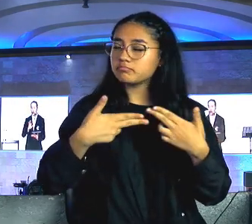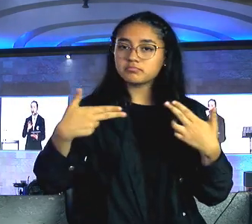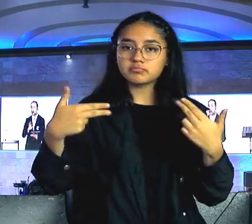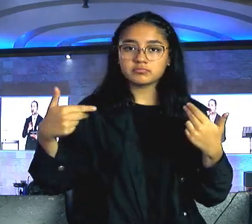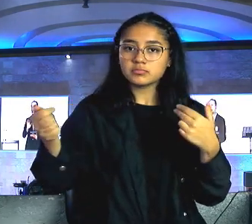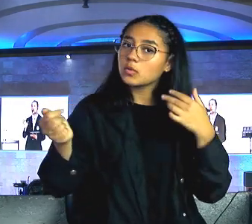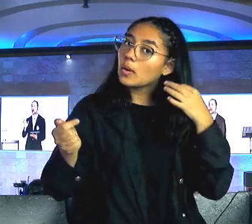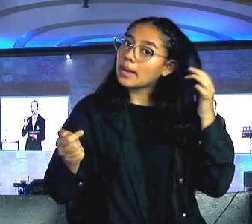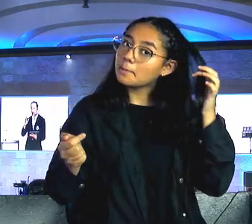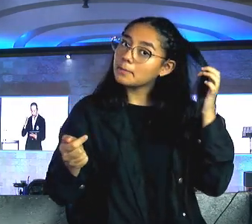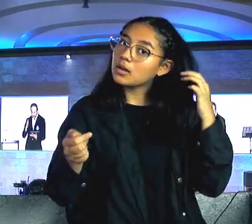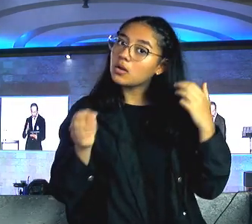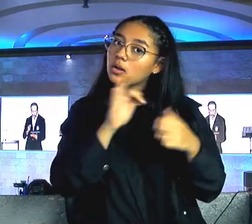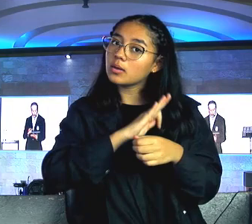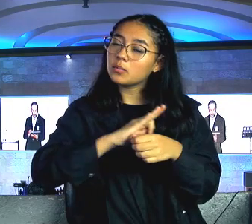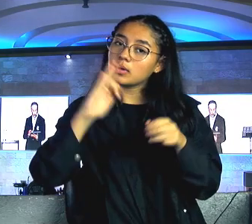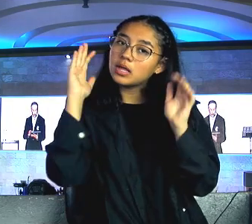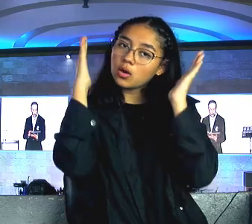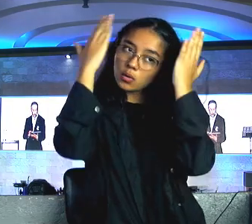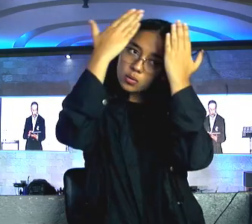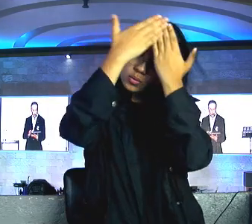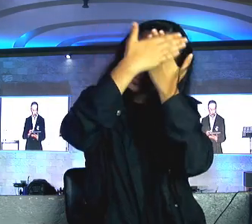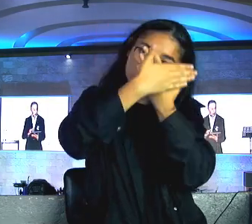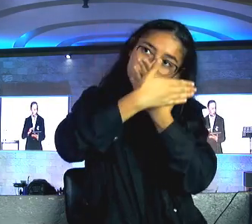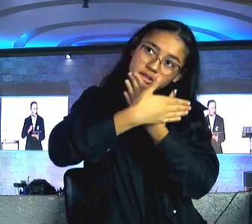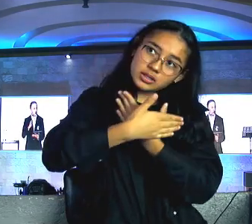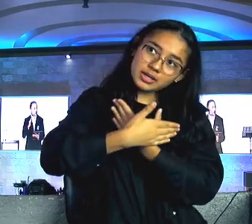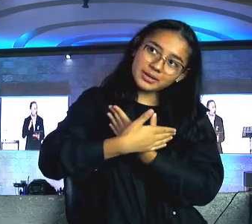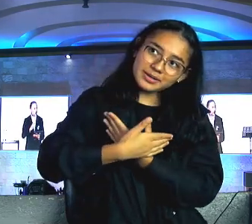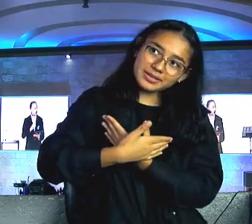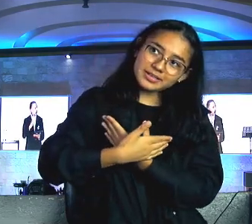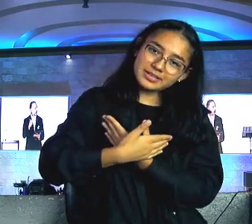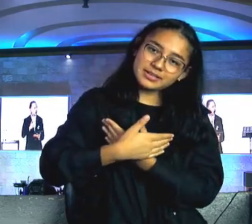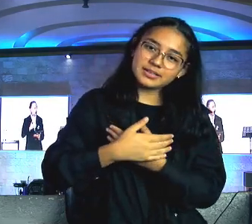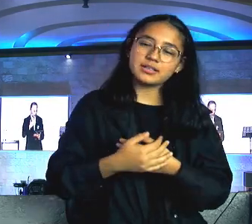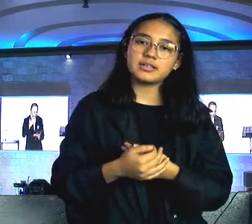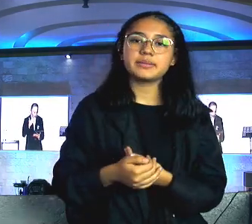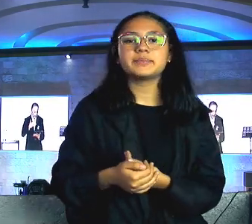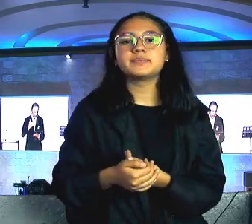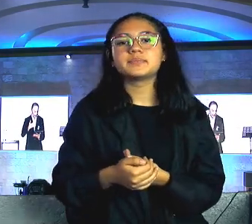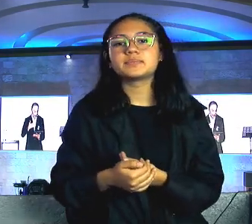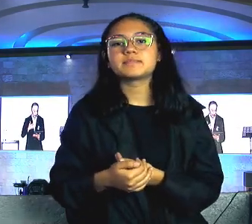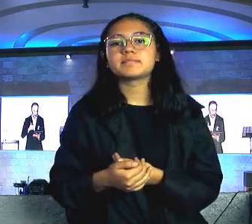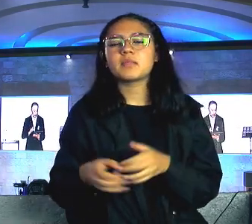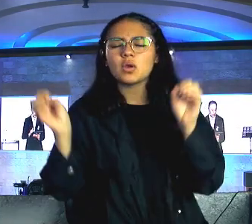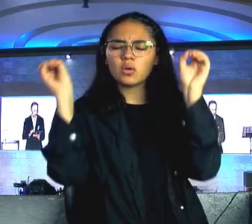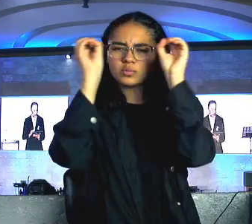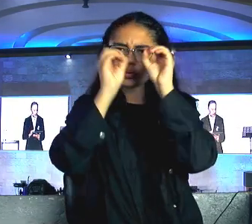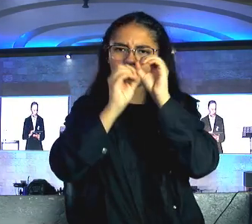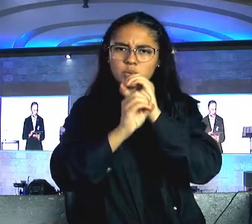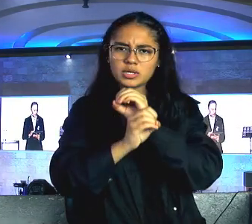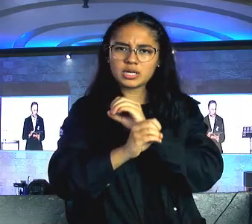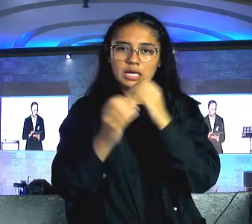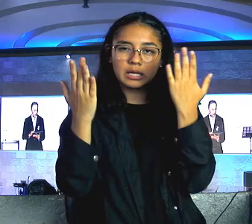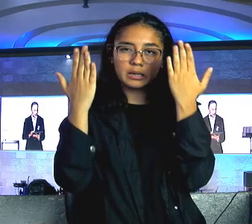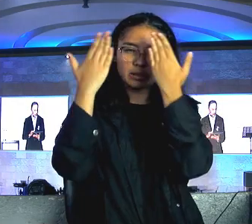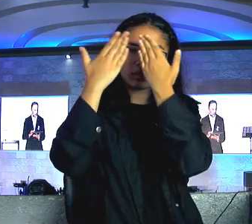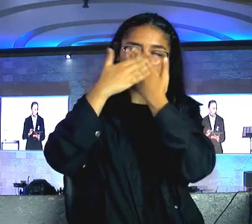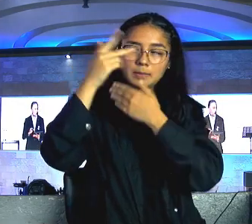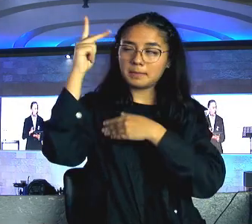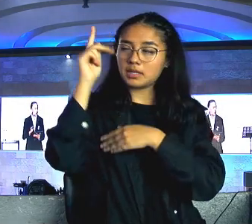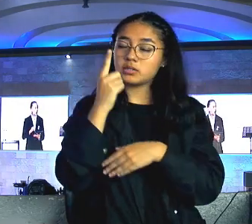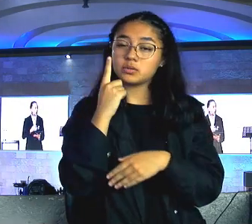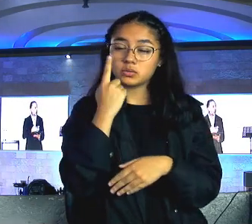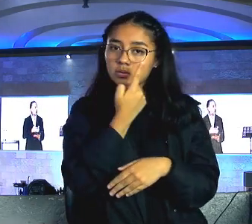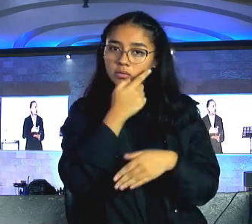pueda ocultarnos de la vista de Dios. No hay oscuridad que sea impenetrable a su mirada. Y así como